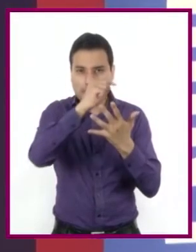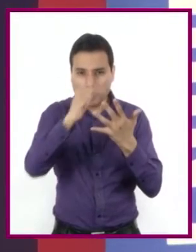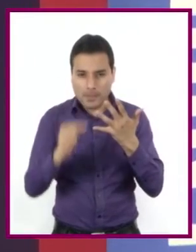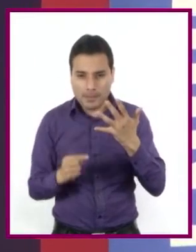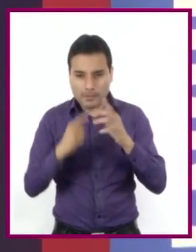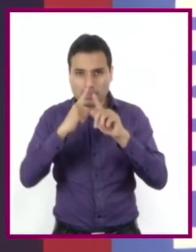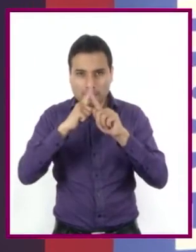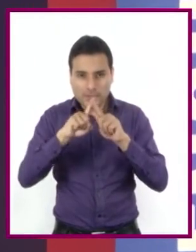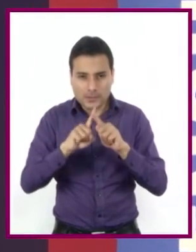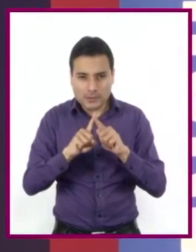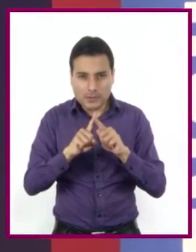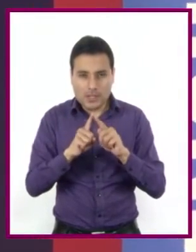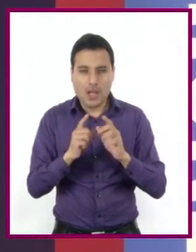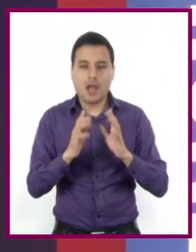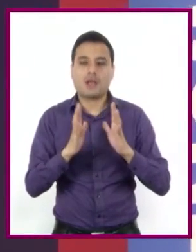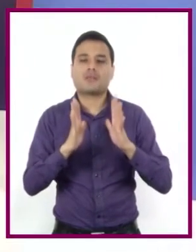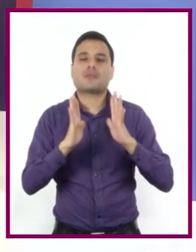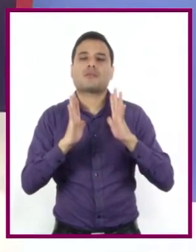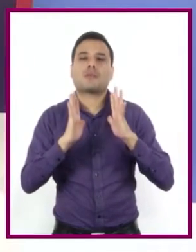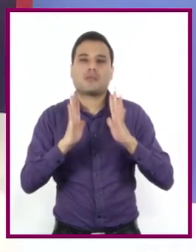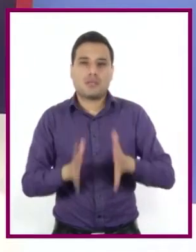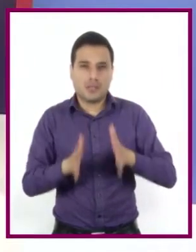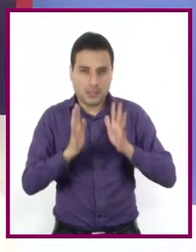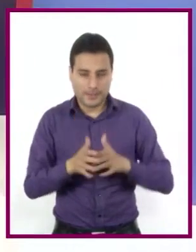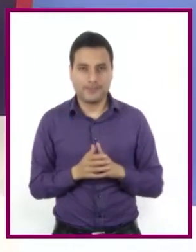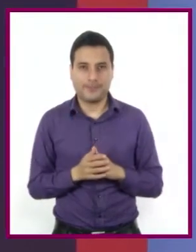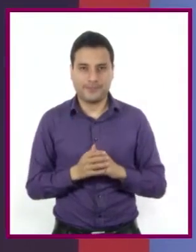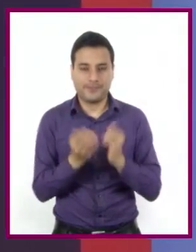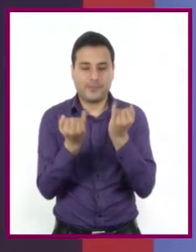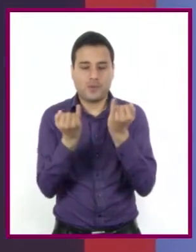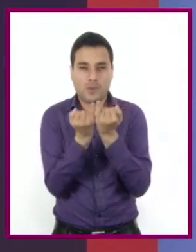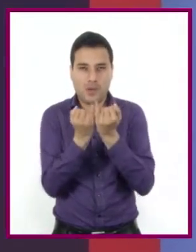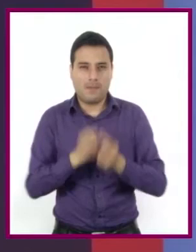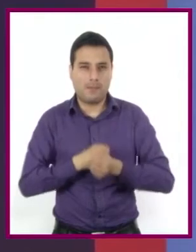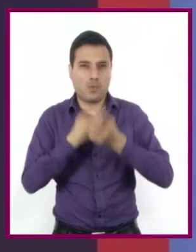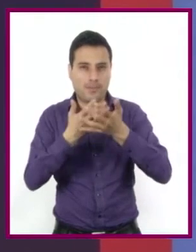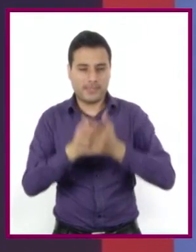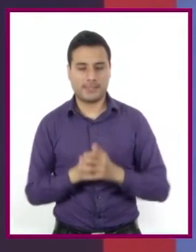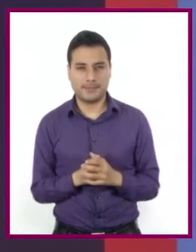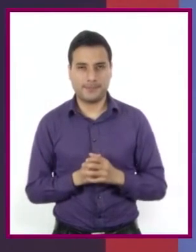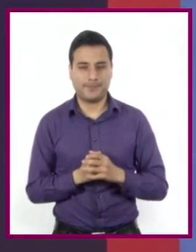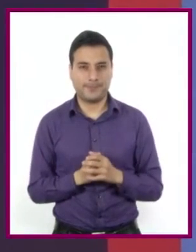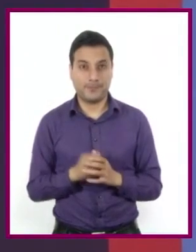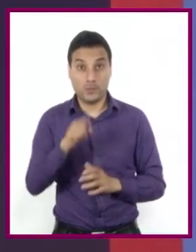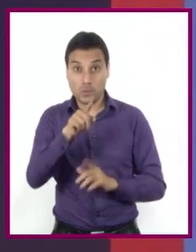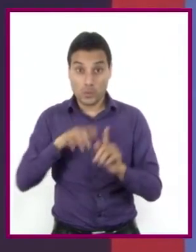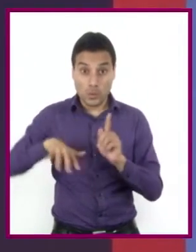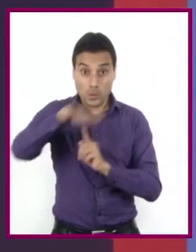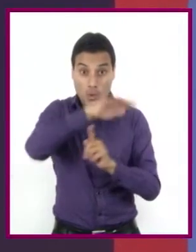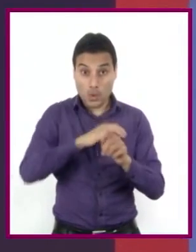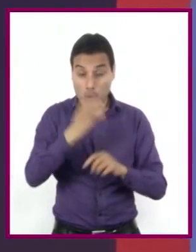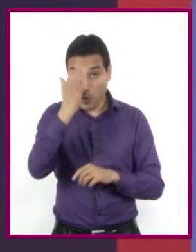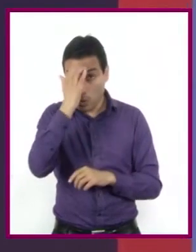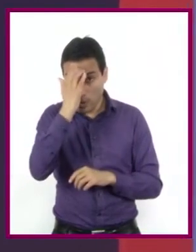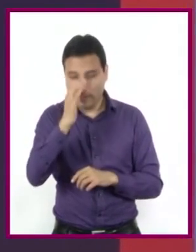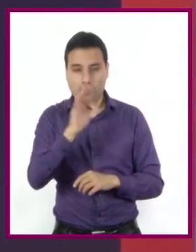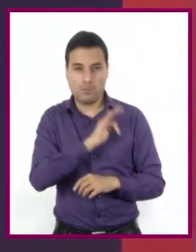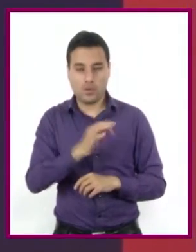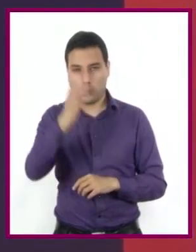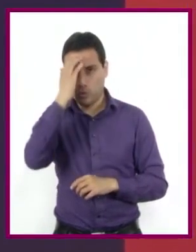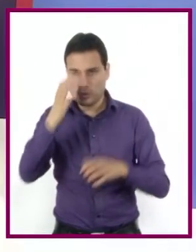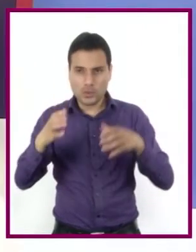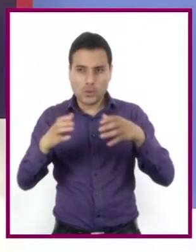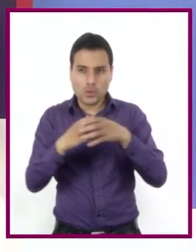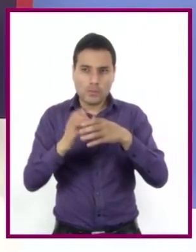la interpretación de un texto, como el caso de los poemas, es posible conocer acerca de la visión de un grupo y